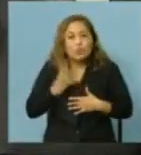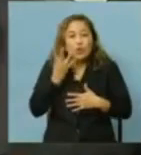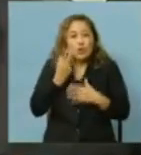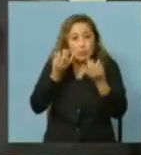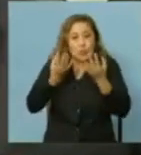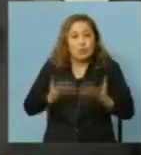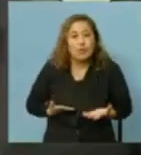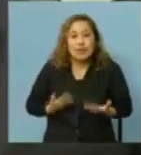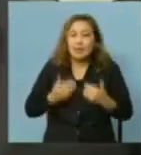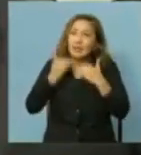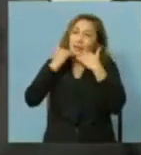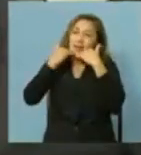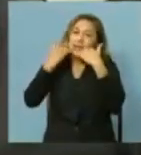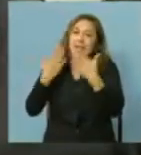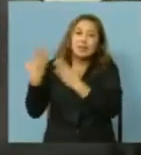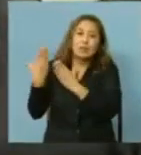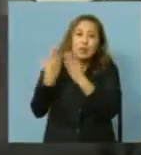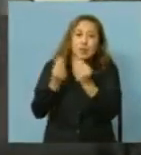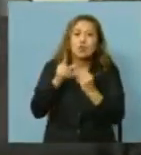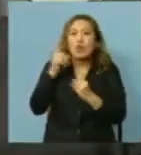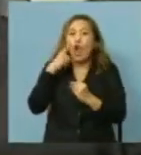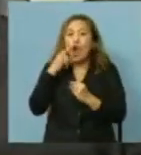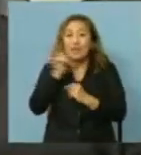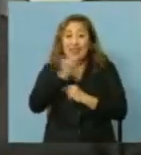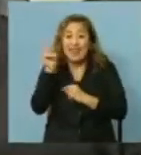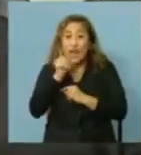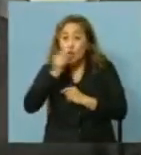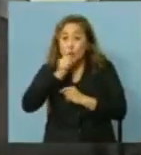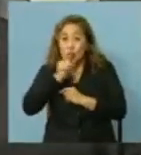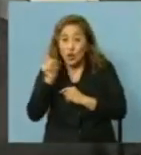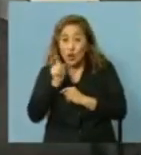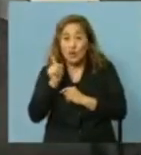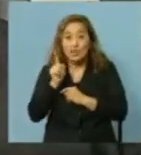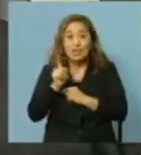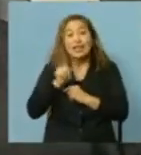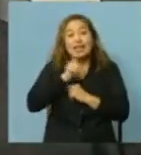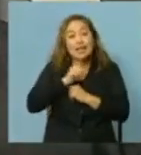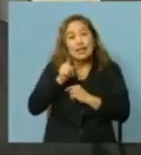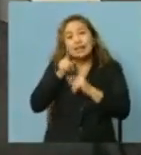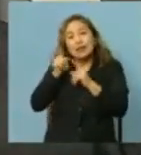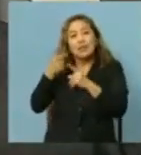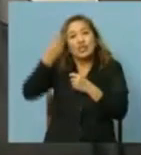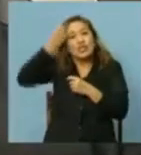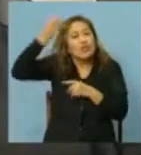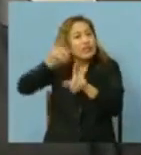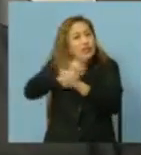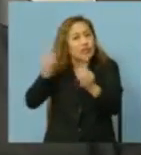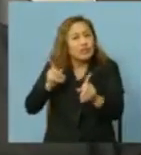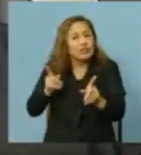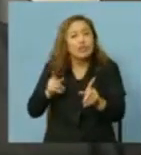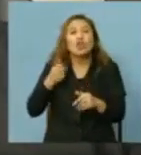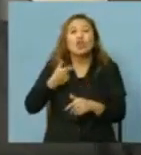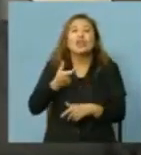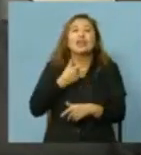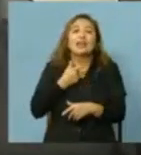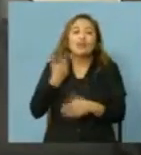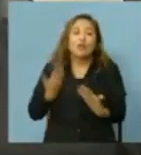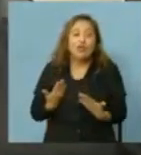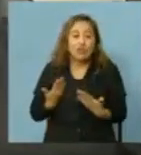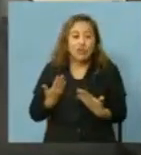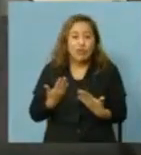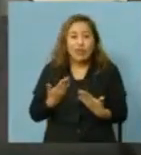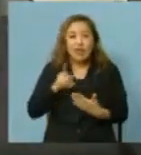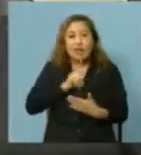hacemos, estamos muy agradecidos por la mano que nos ha dado Juan Carlos, y también porque queremos que Juan Carlos no quede en el olvido, ¿no? Nosotros queremos que Juan